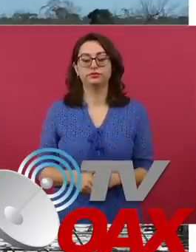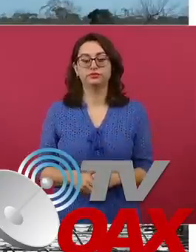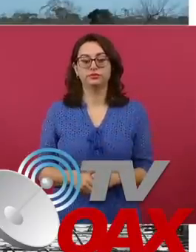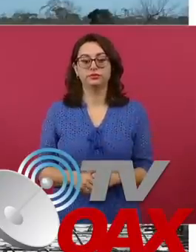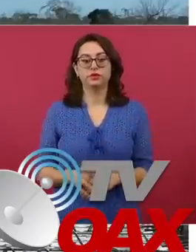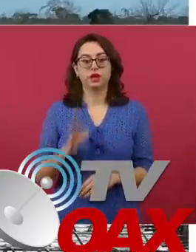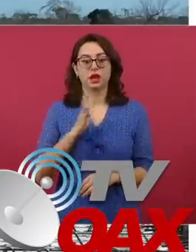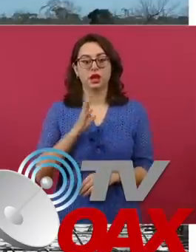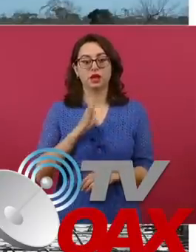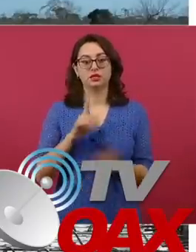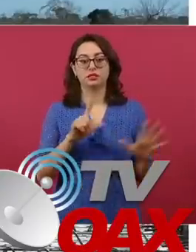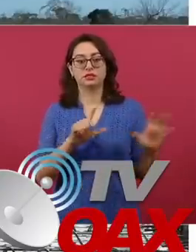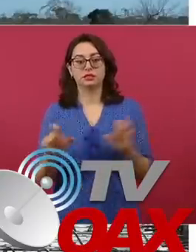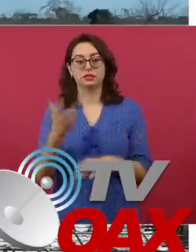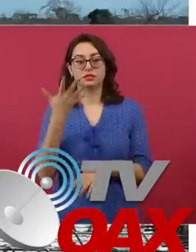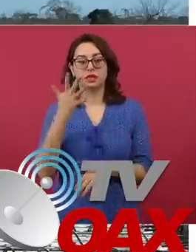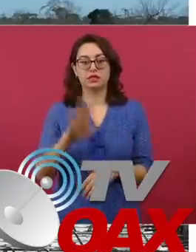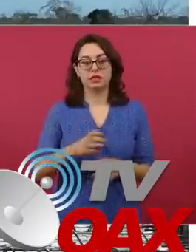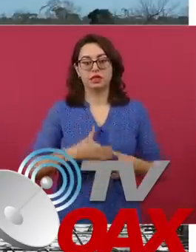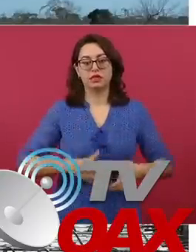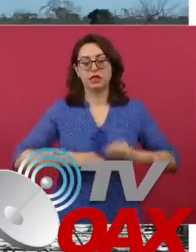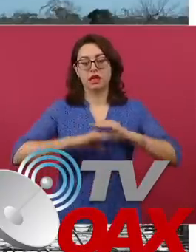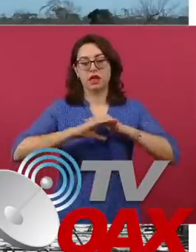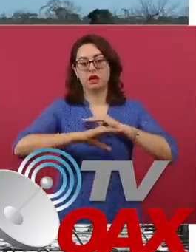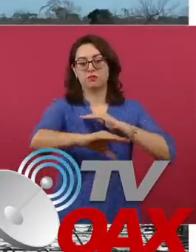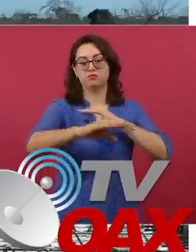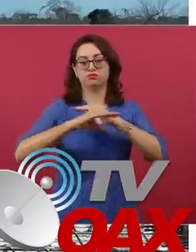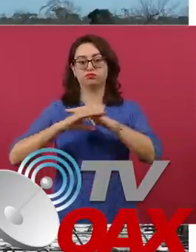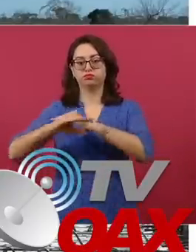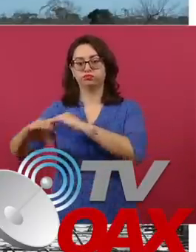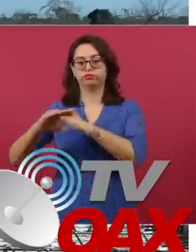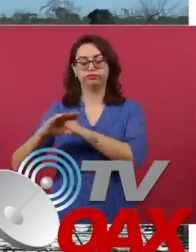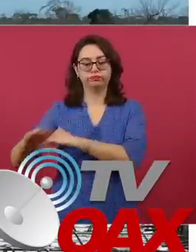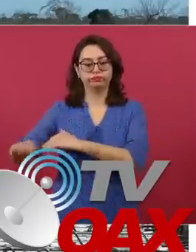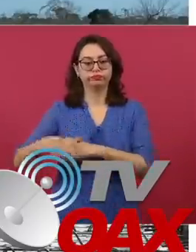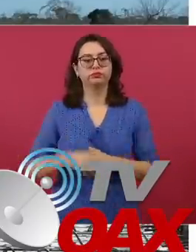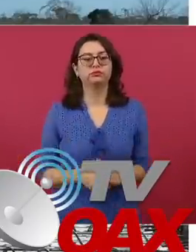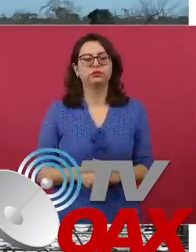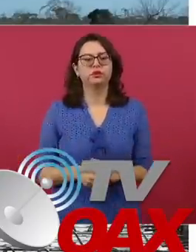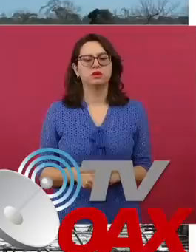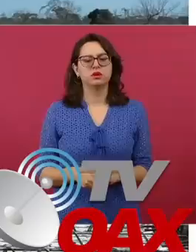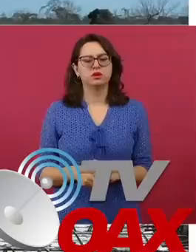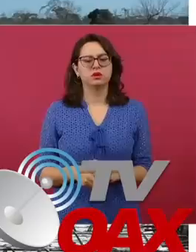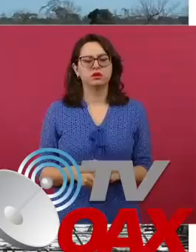coladas 710 pilas, ya se tienen colocadas